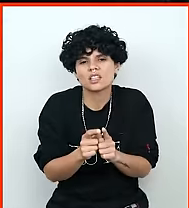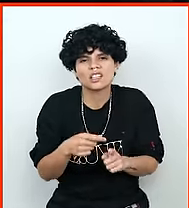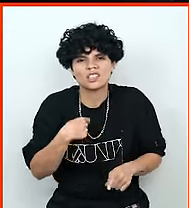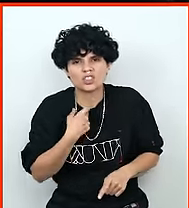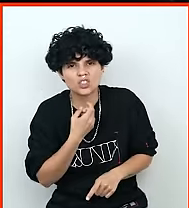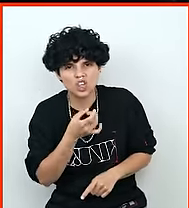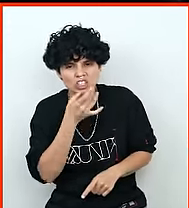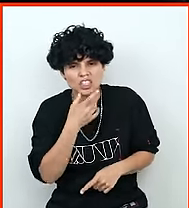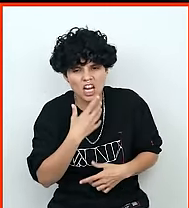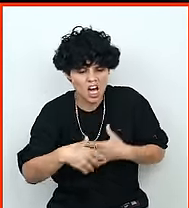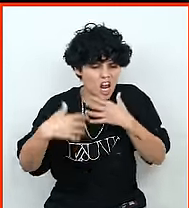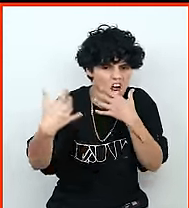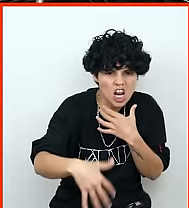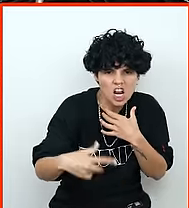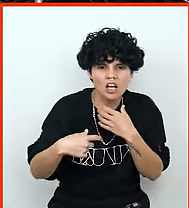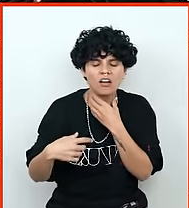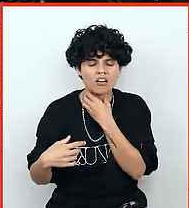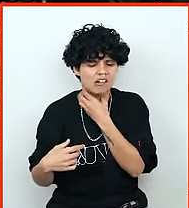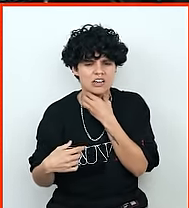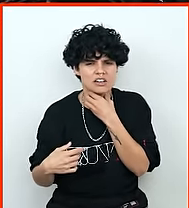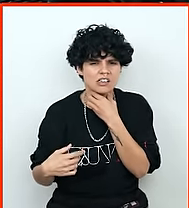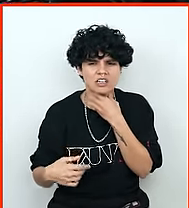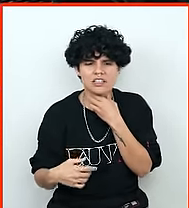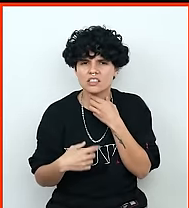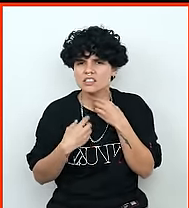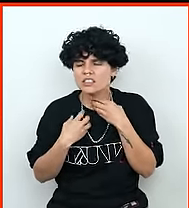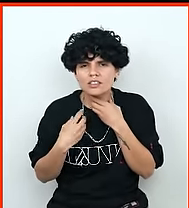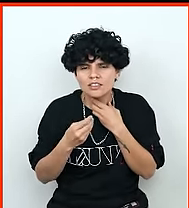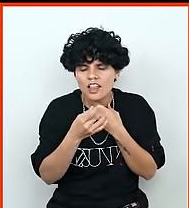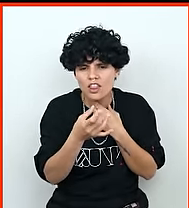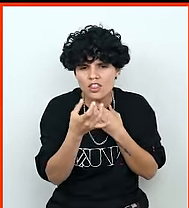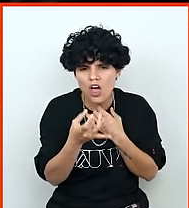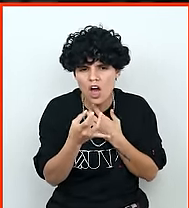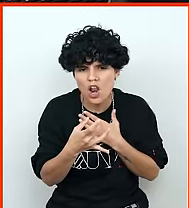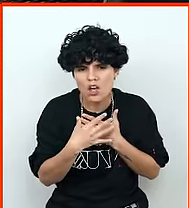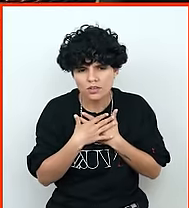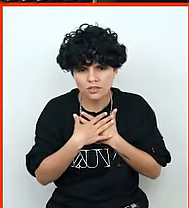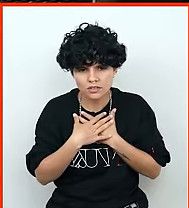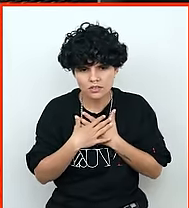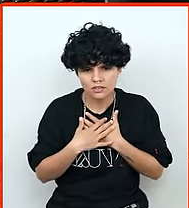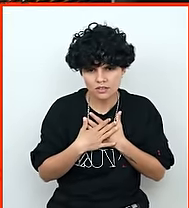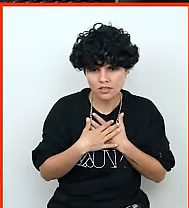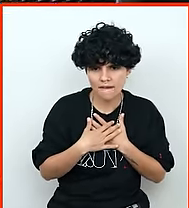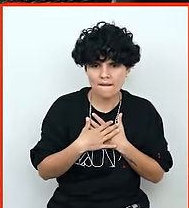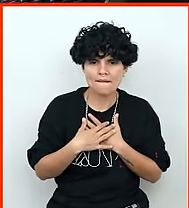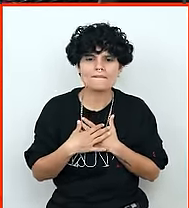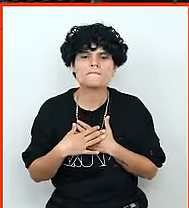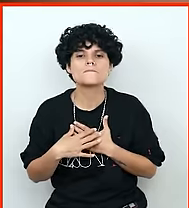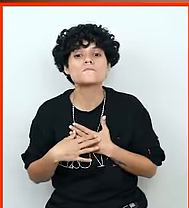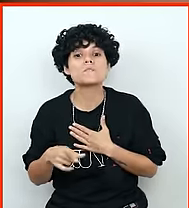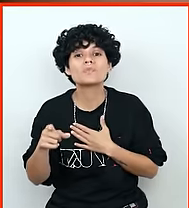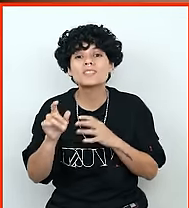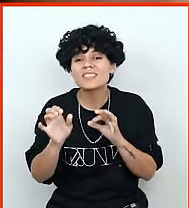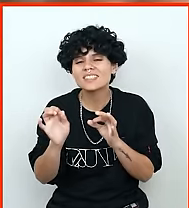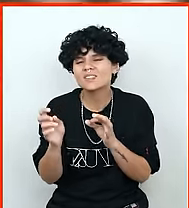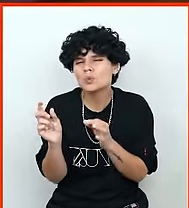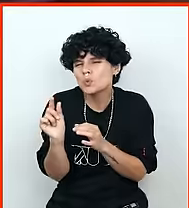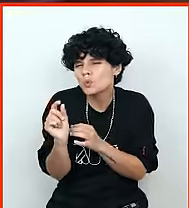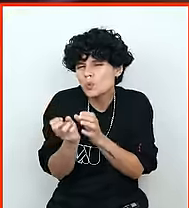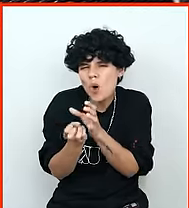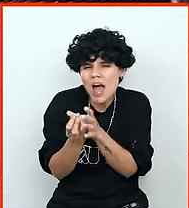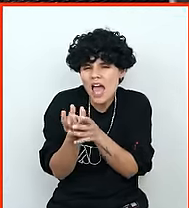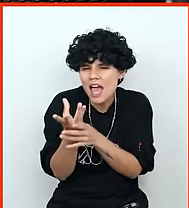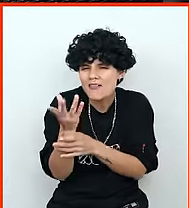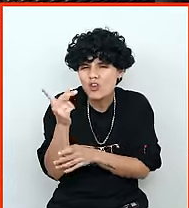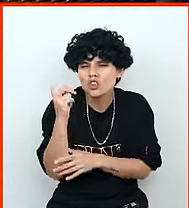Hice un poquito de chiste y me cagué. ¿Cómo es? Hice 3 palabras de chiste y me cagué en la garganta. Amigos. Que son tan recientes esos, están